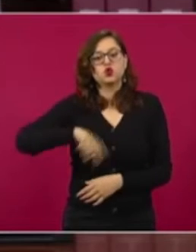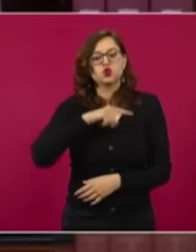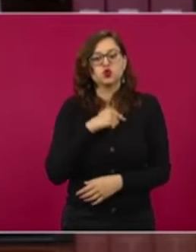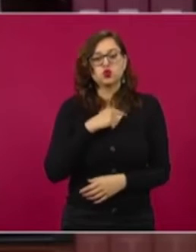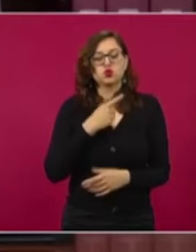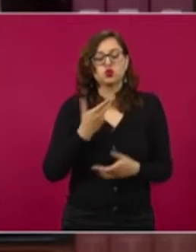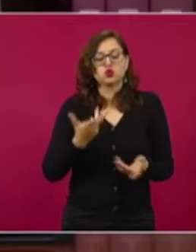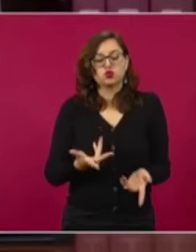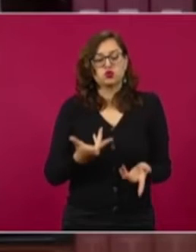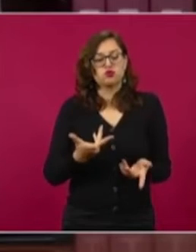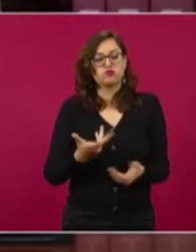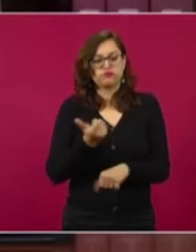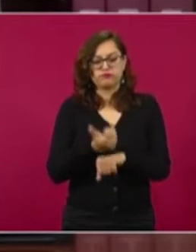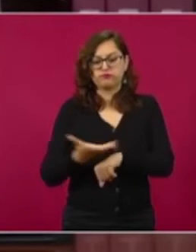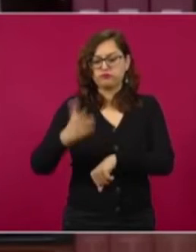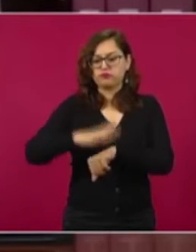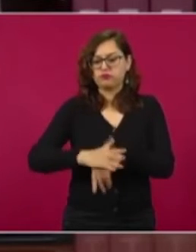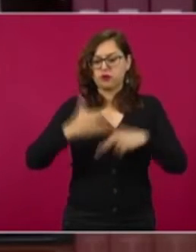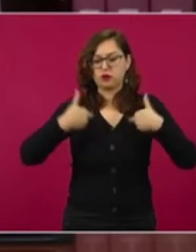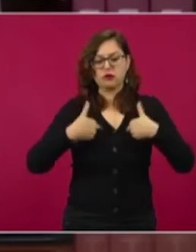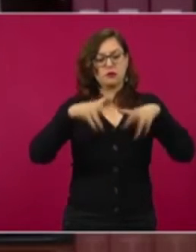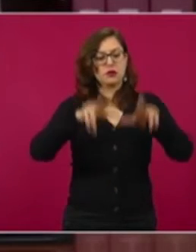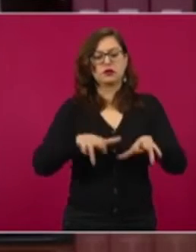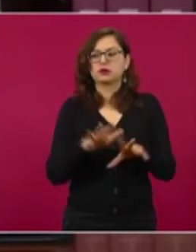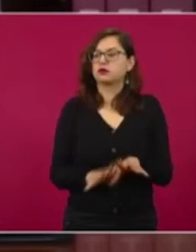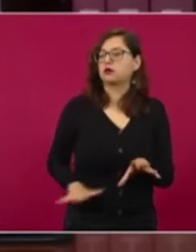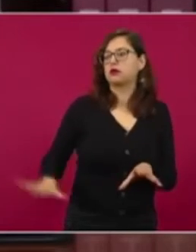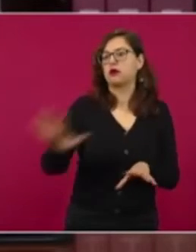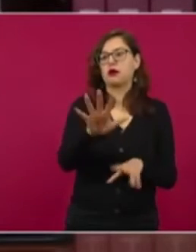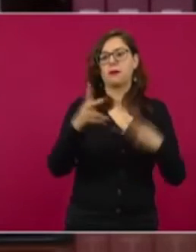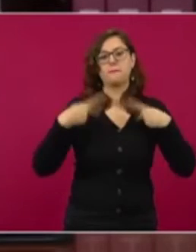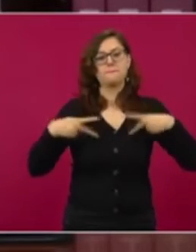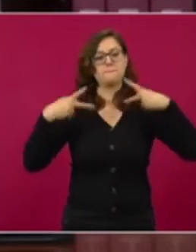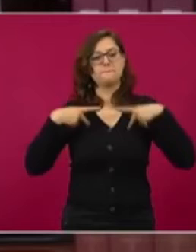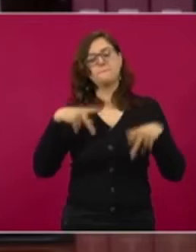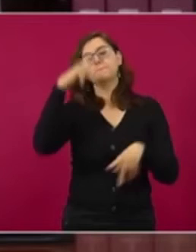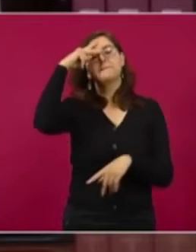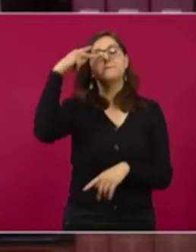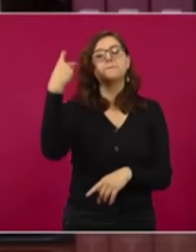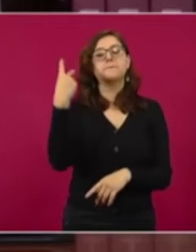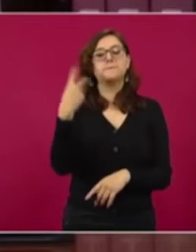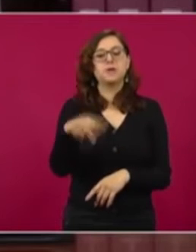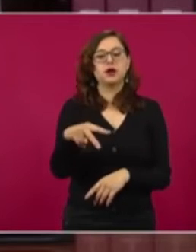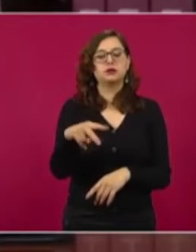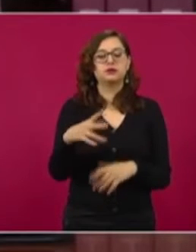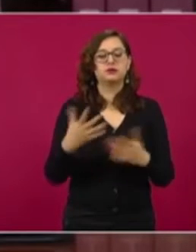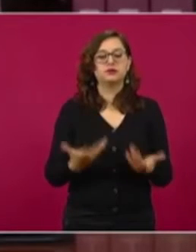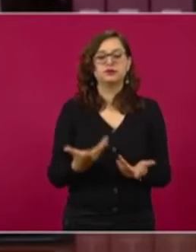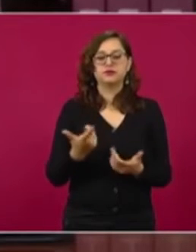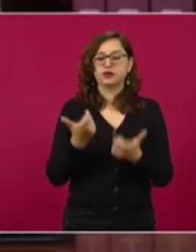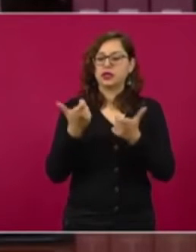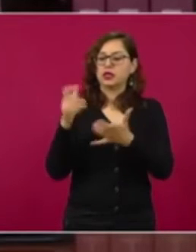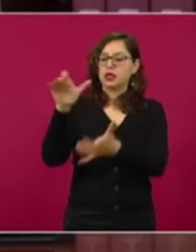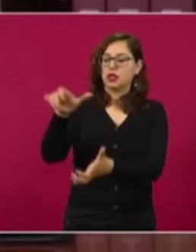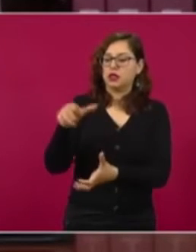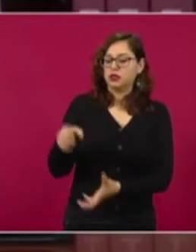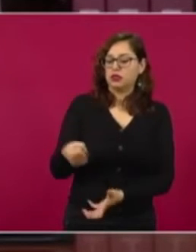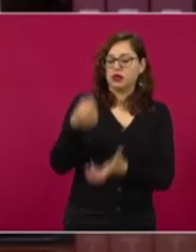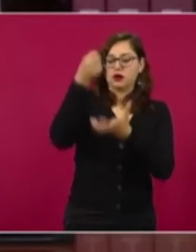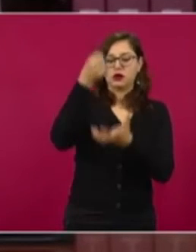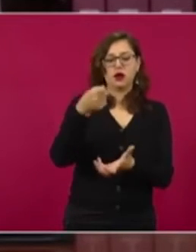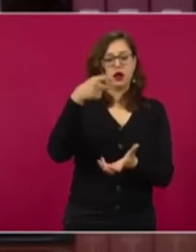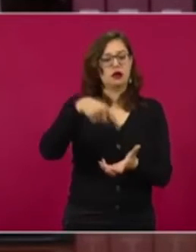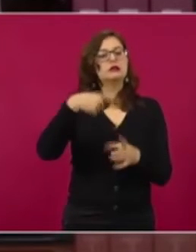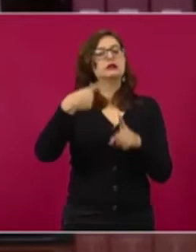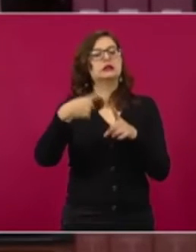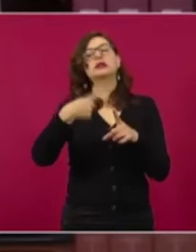simplemente representantes del pueblo de México. El dinero del presupuesto es dinero